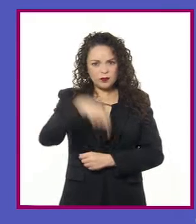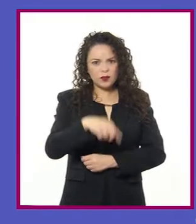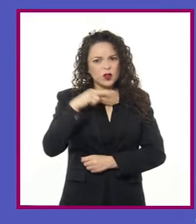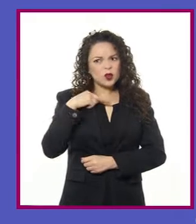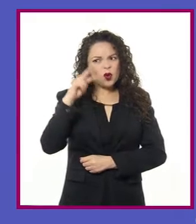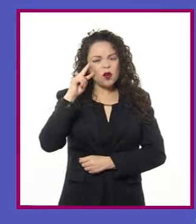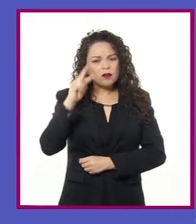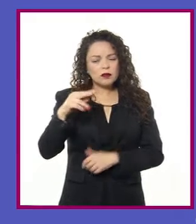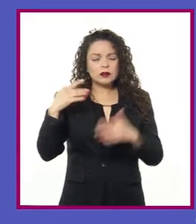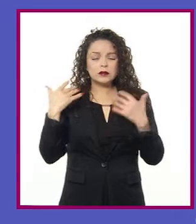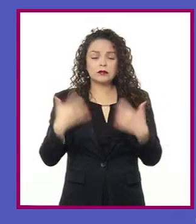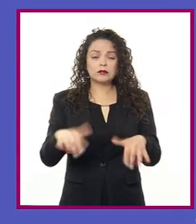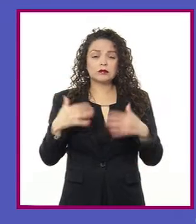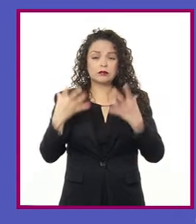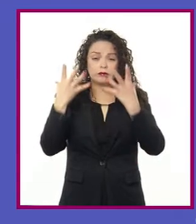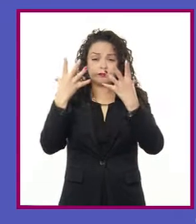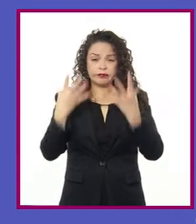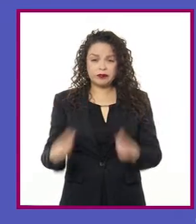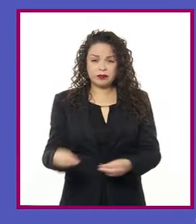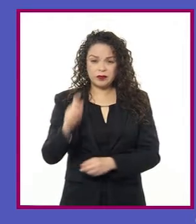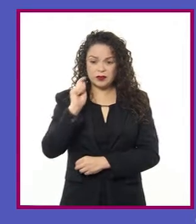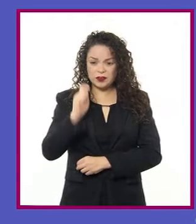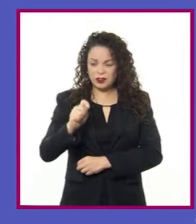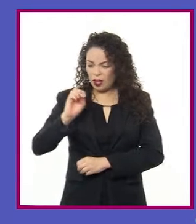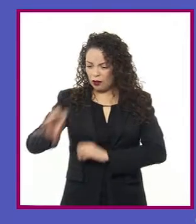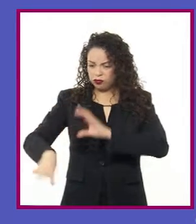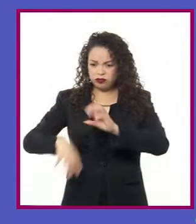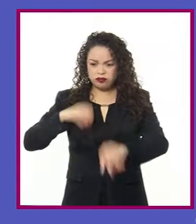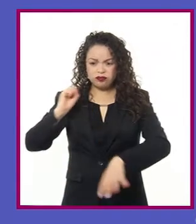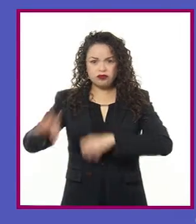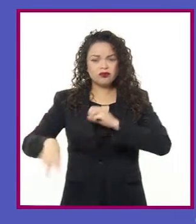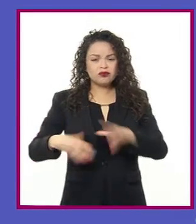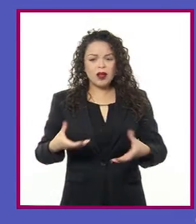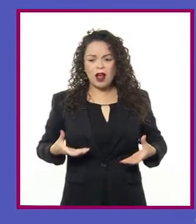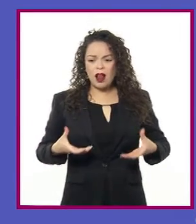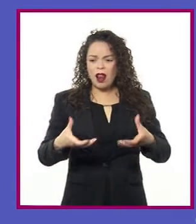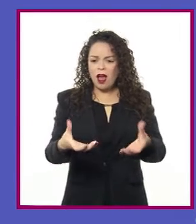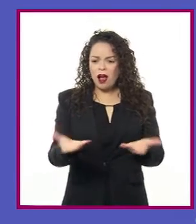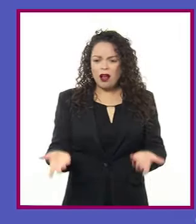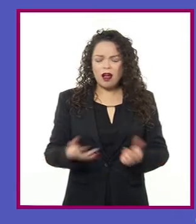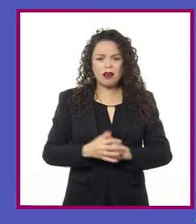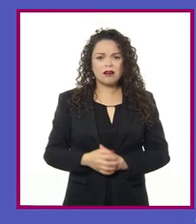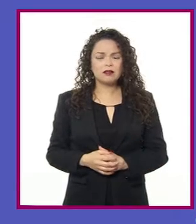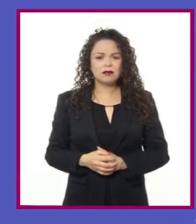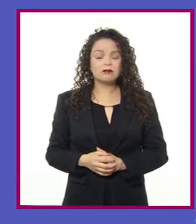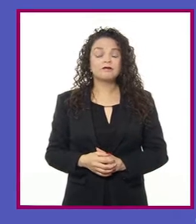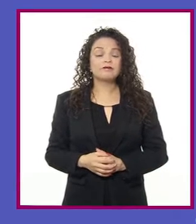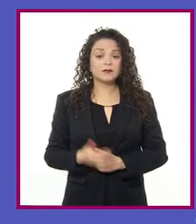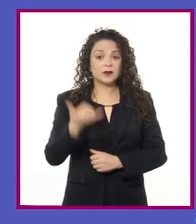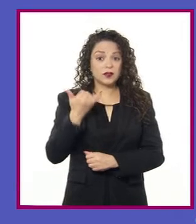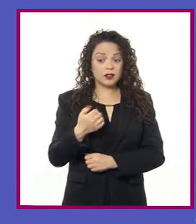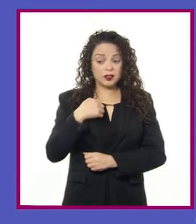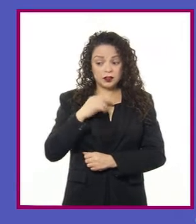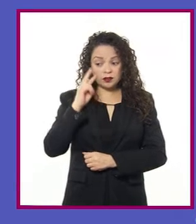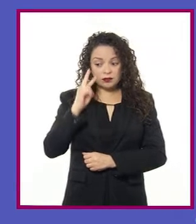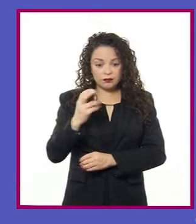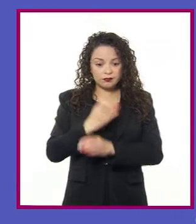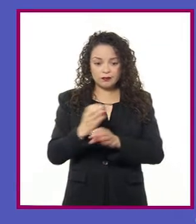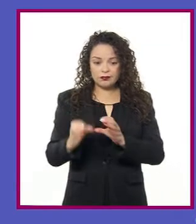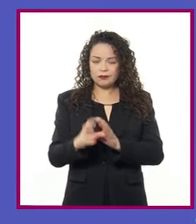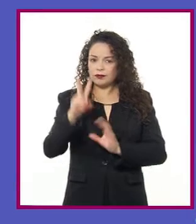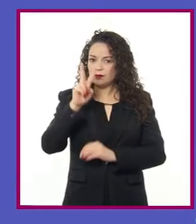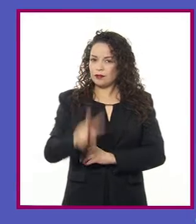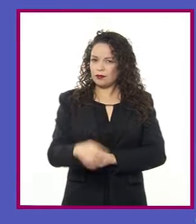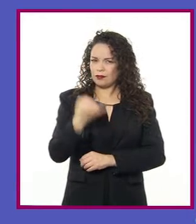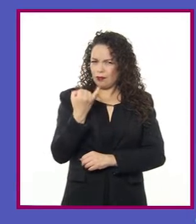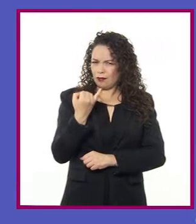una infinidad de envolturas y desechos sólidos regados por la calle. Además, vi cosas que me parecen increíbles que estén en